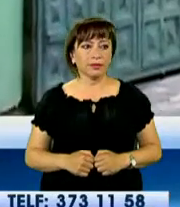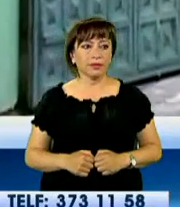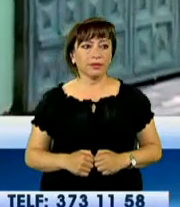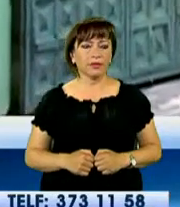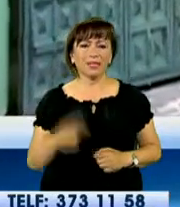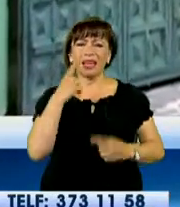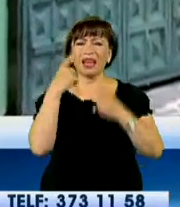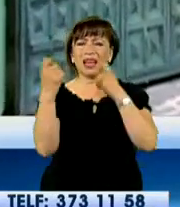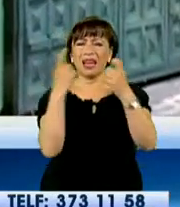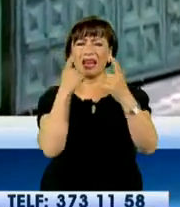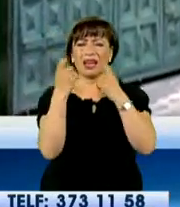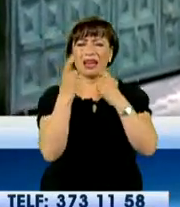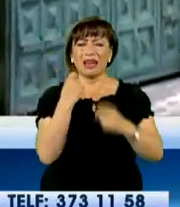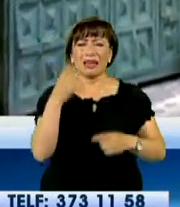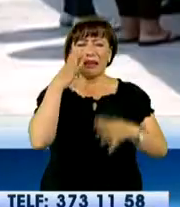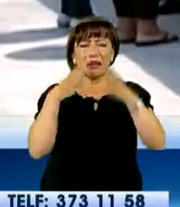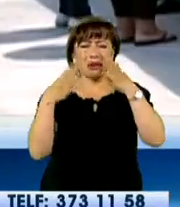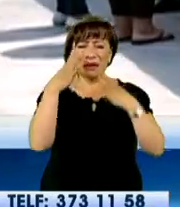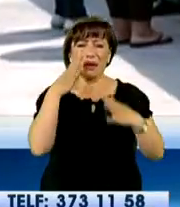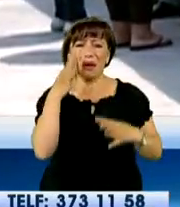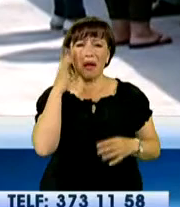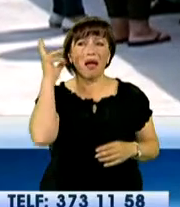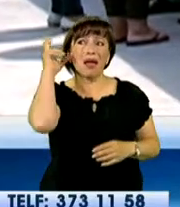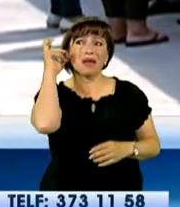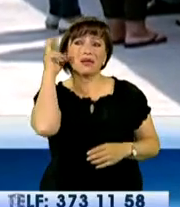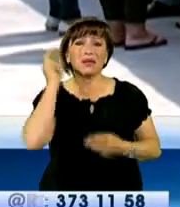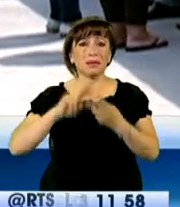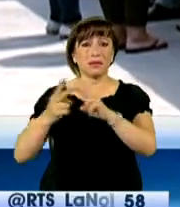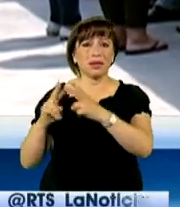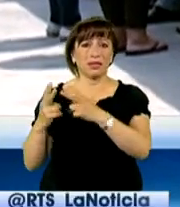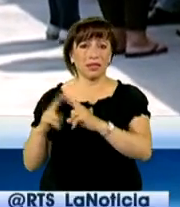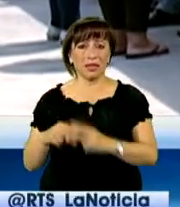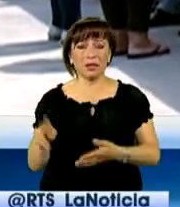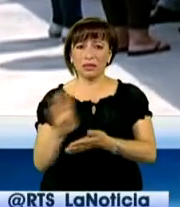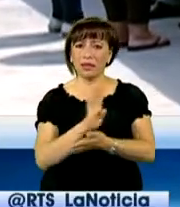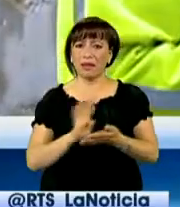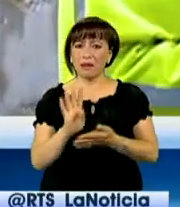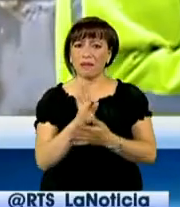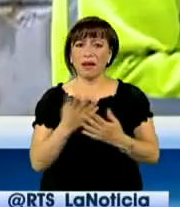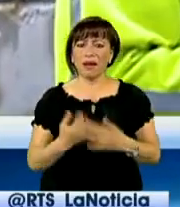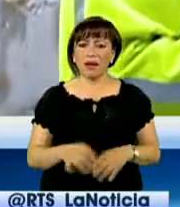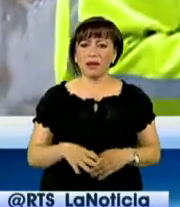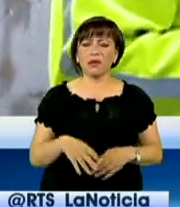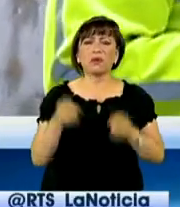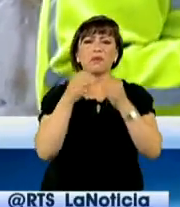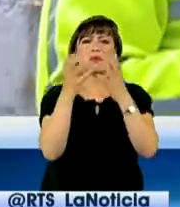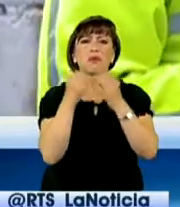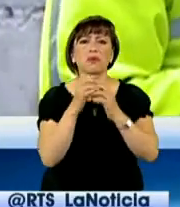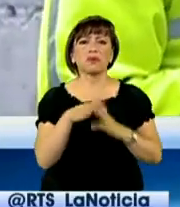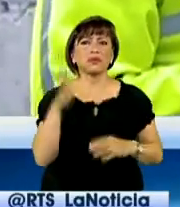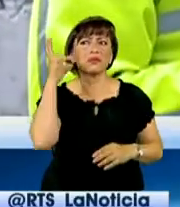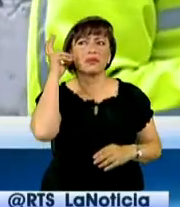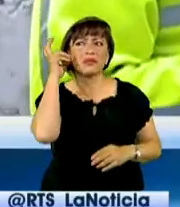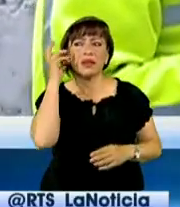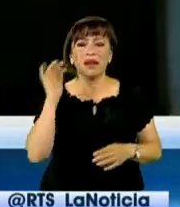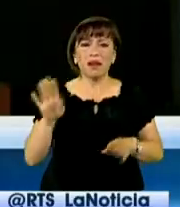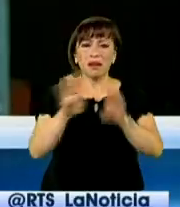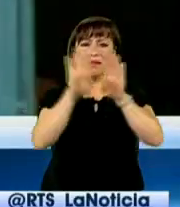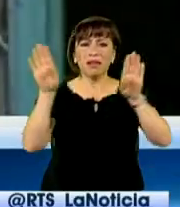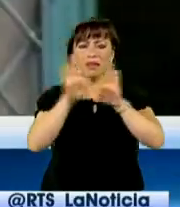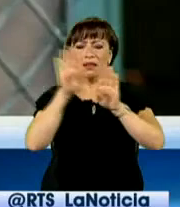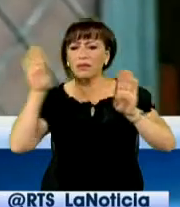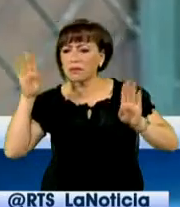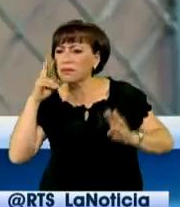Gritos y lloros alertaron a los vecinos de la calle Juan Camacaro en el sector de Barrio Nuevo. Muchos sacaron la cabeza por la ventana y observaron que en la Casa Verde había